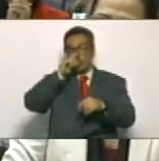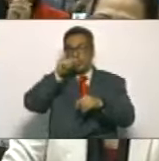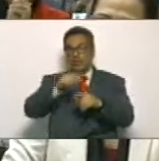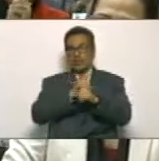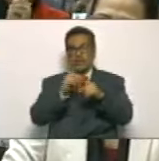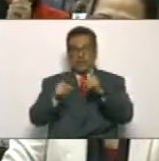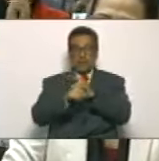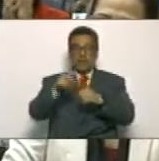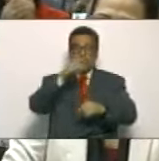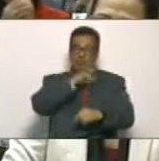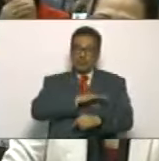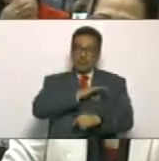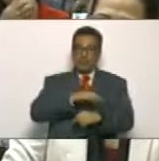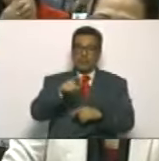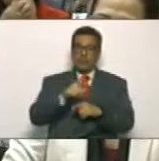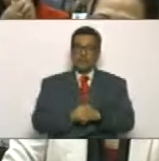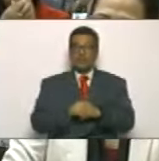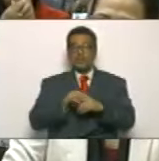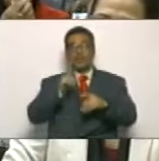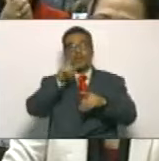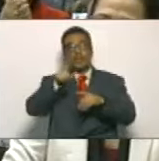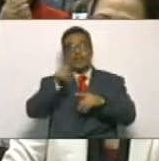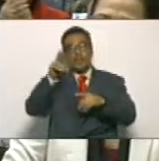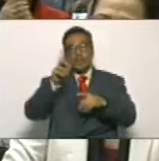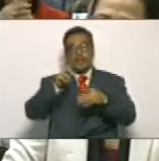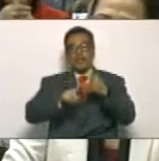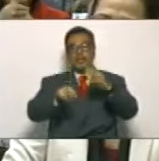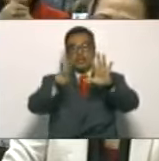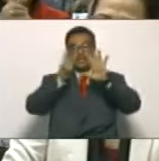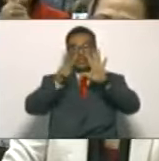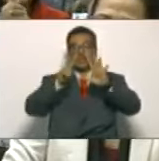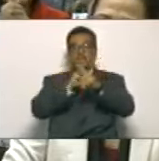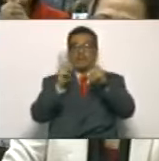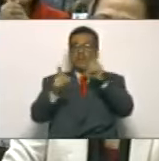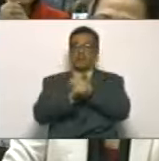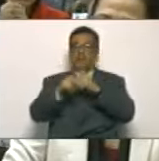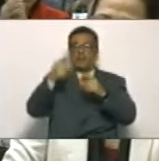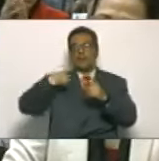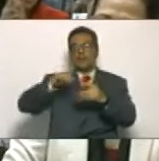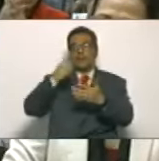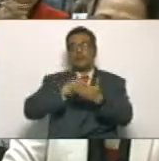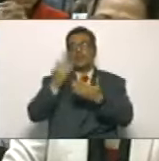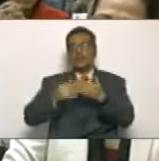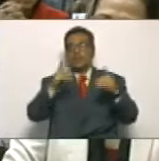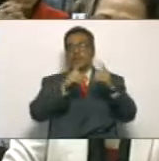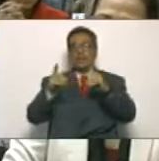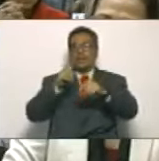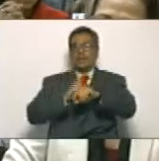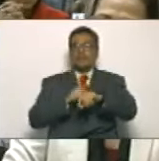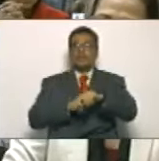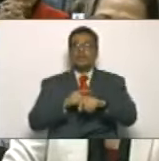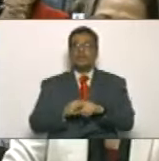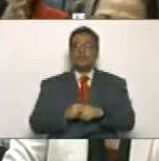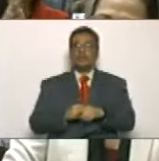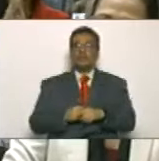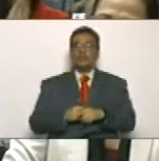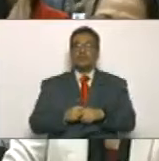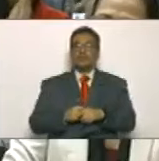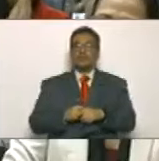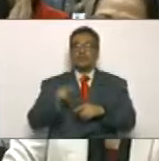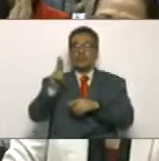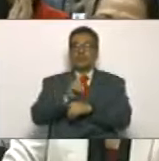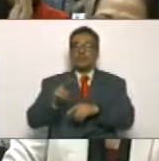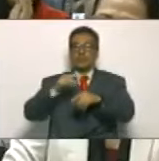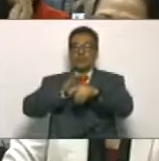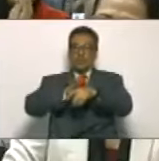transición al socialismo. En consonancia, por supuesto, con las 7 transformaciones que ha venido planteando y que estamos debatiendo en este momento, el uso